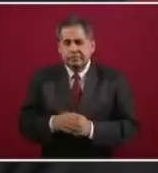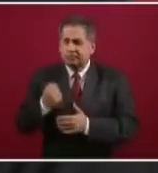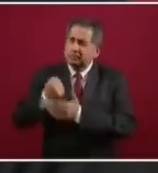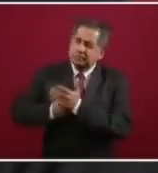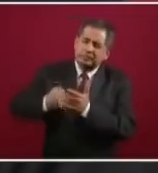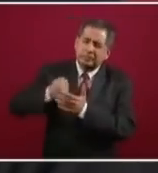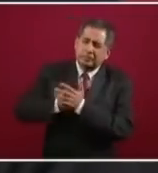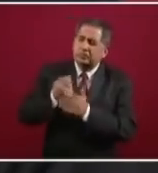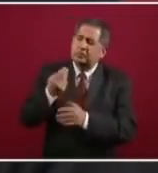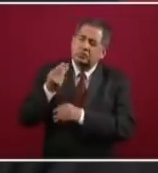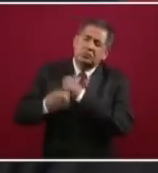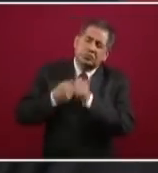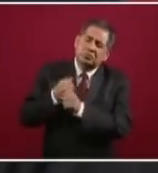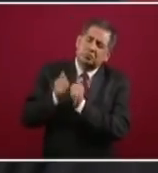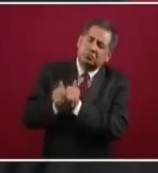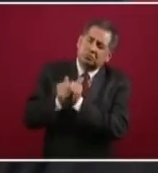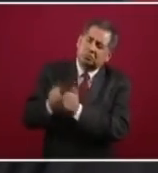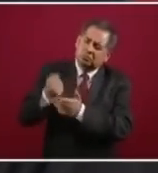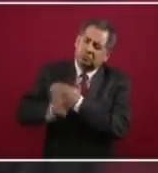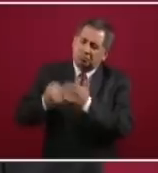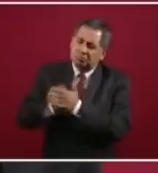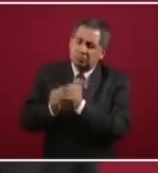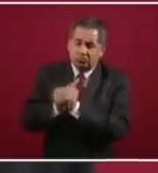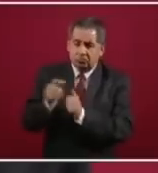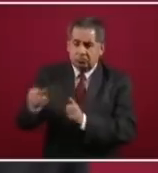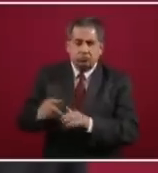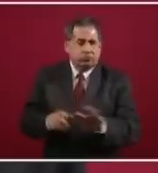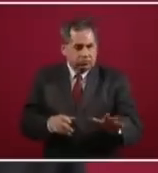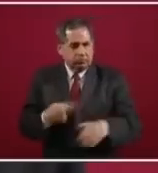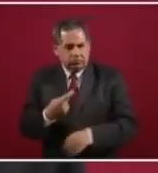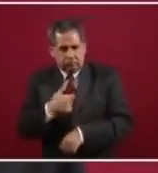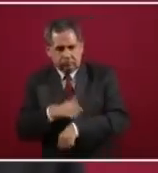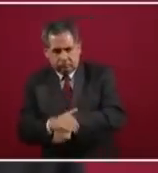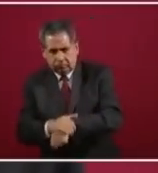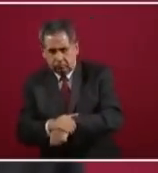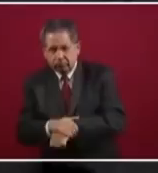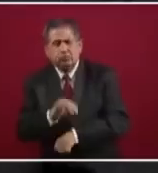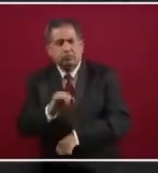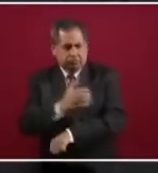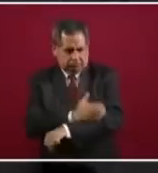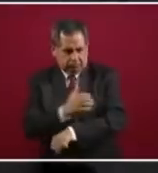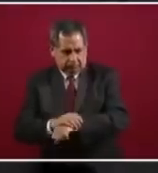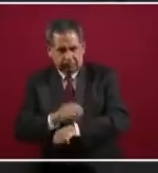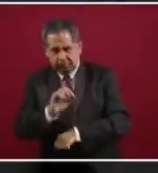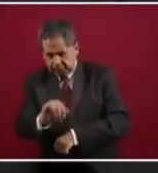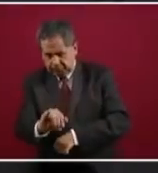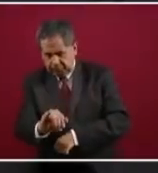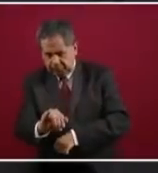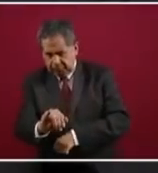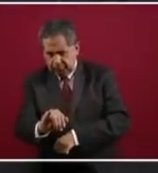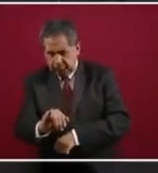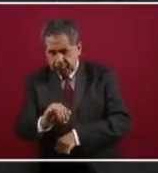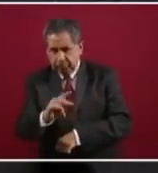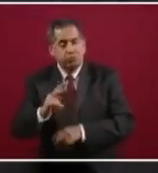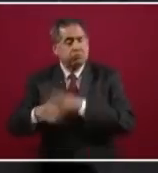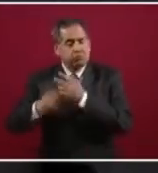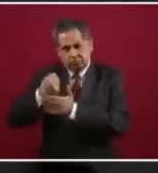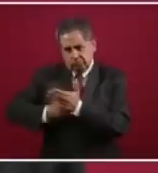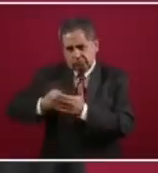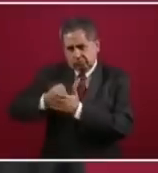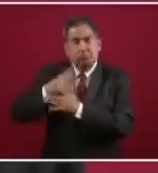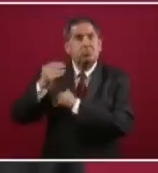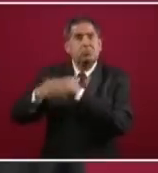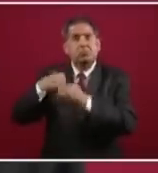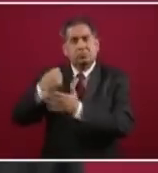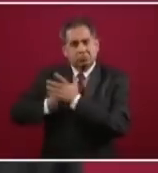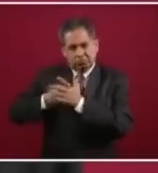luchando desde hace mucho tiempo. Sí, somos amigos y somos compañeros. Y venimos luchando desde hace